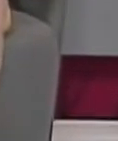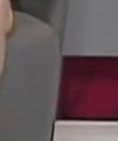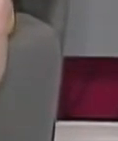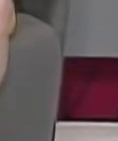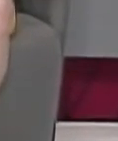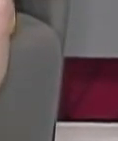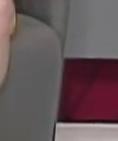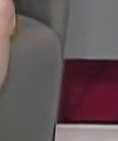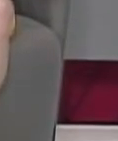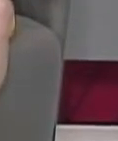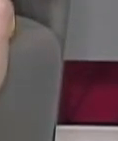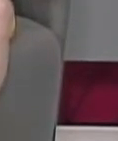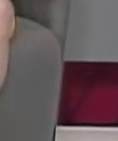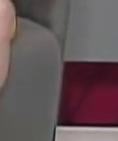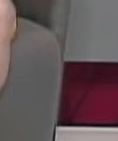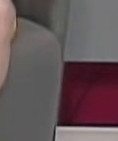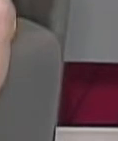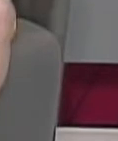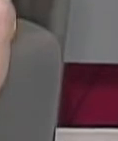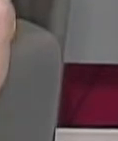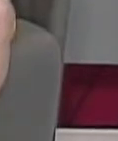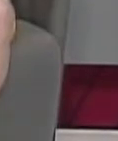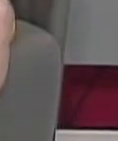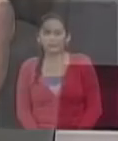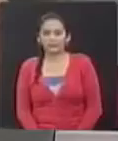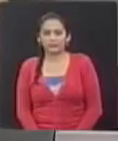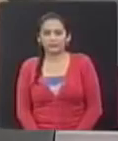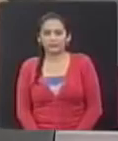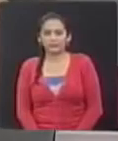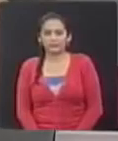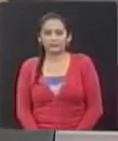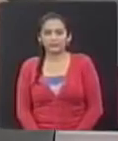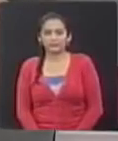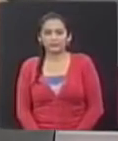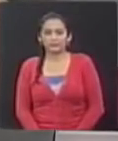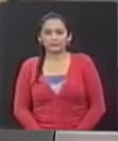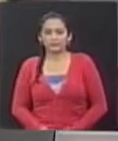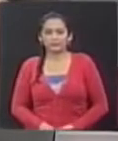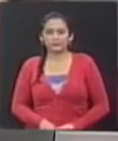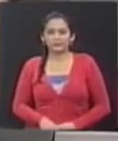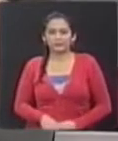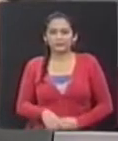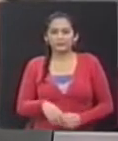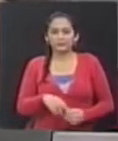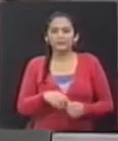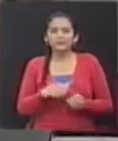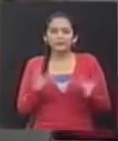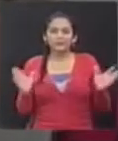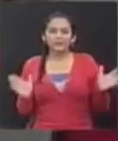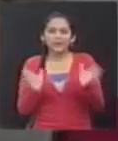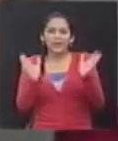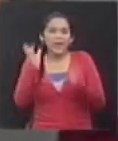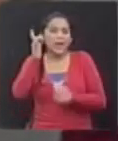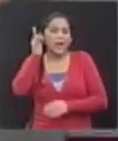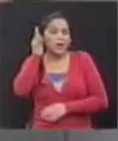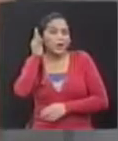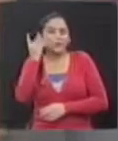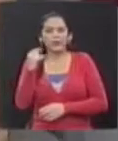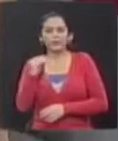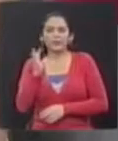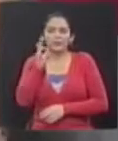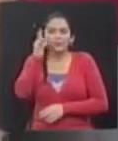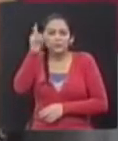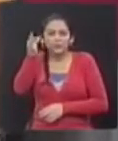en sí mismas, en su familia y en su comunidad. Busca impulsar a soñar, a imaginar un futuro mejor y hacerlo